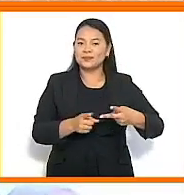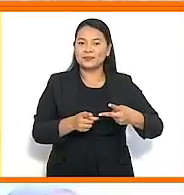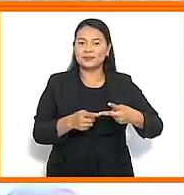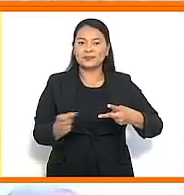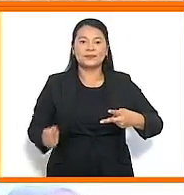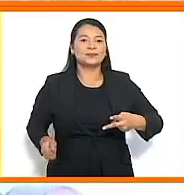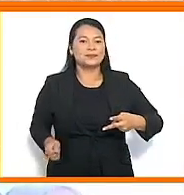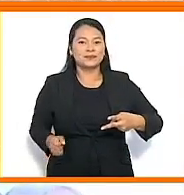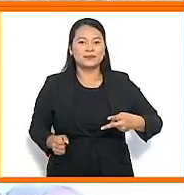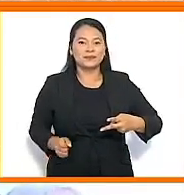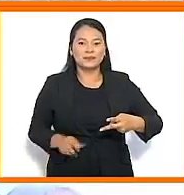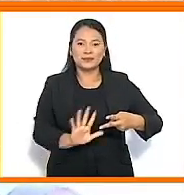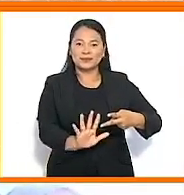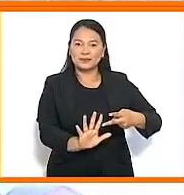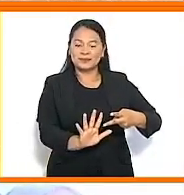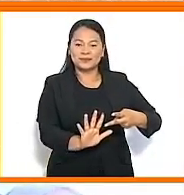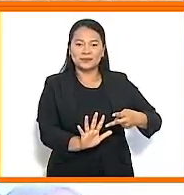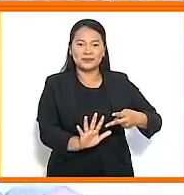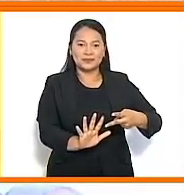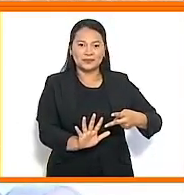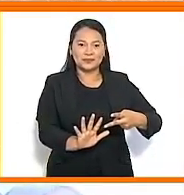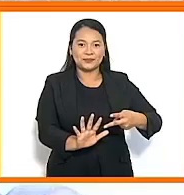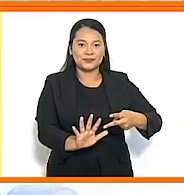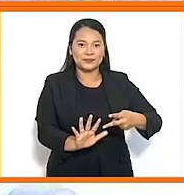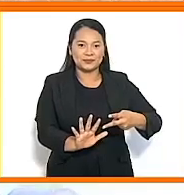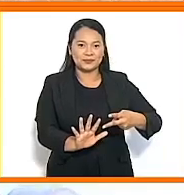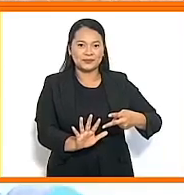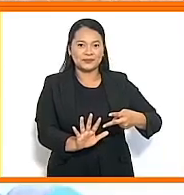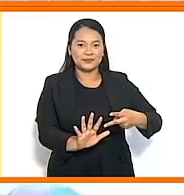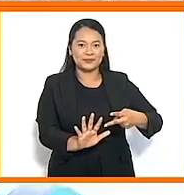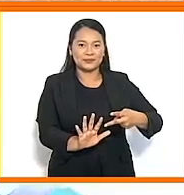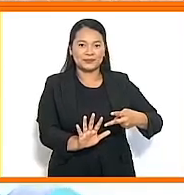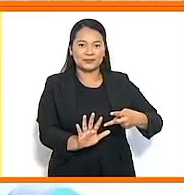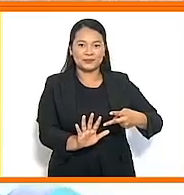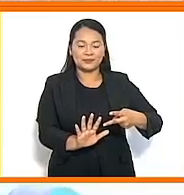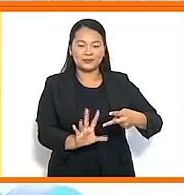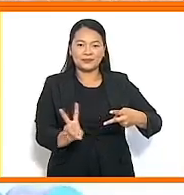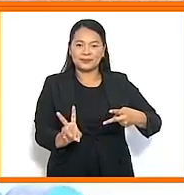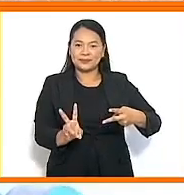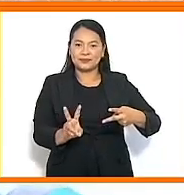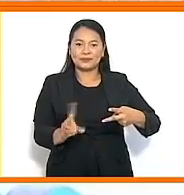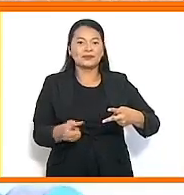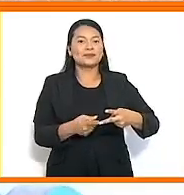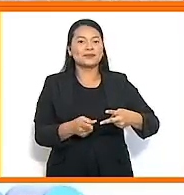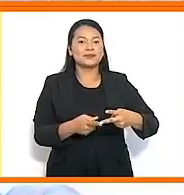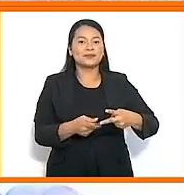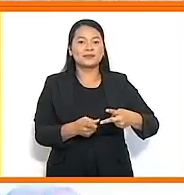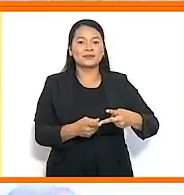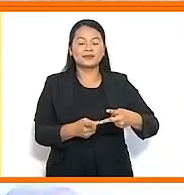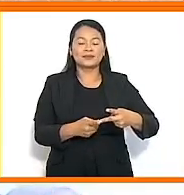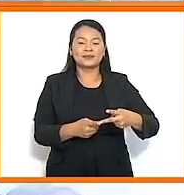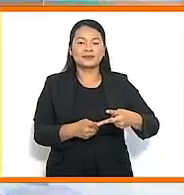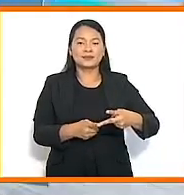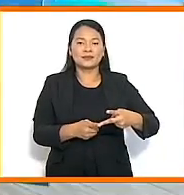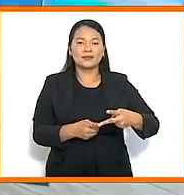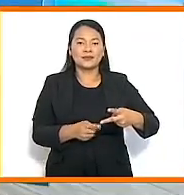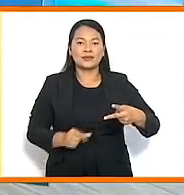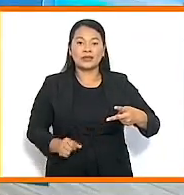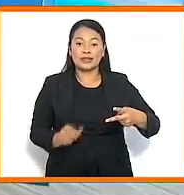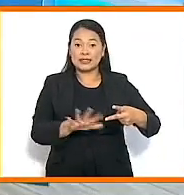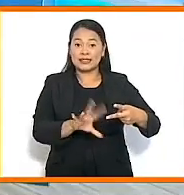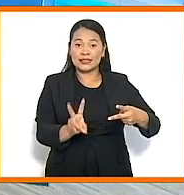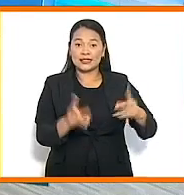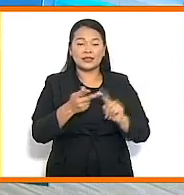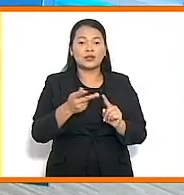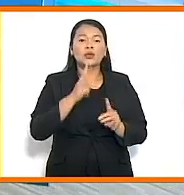primer dígito 5. Segundo dígito. Este es el 7. Segundo número favorecido es el 57